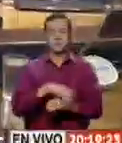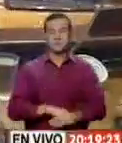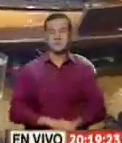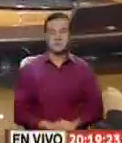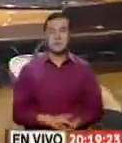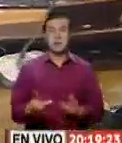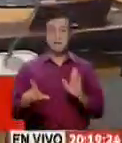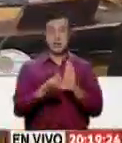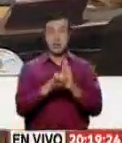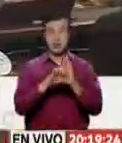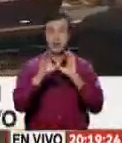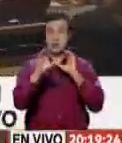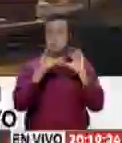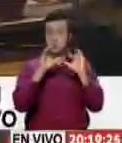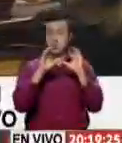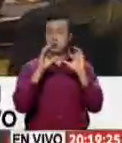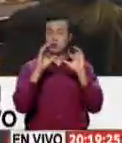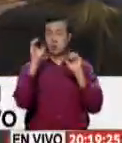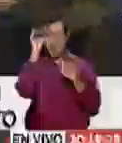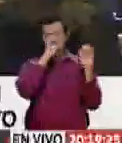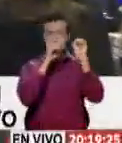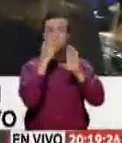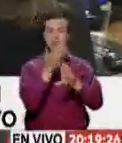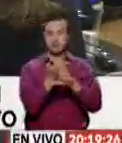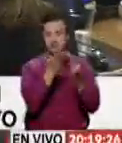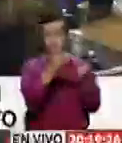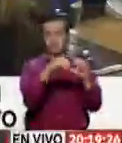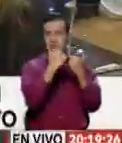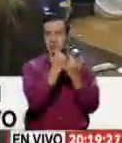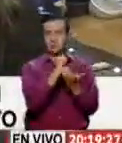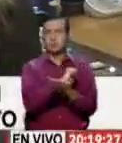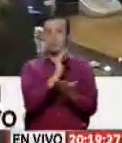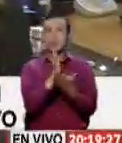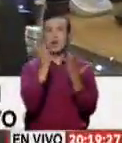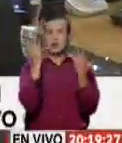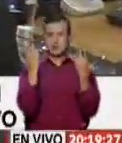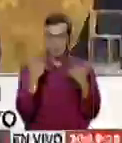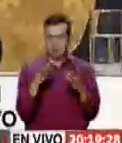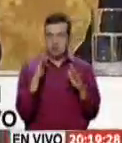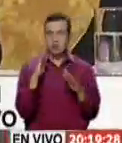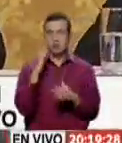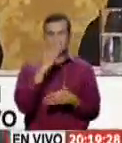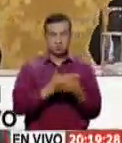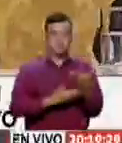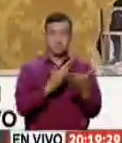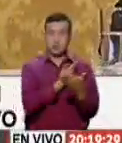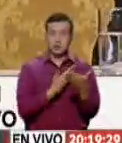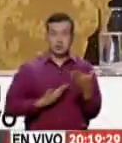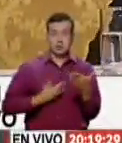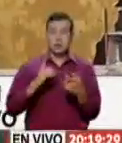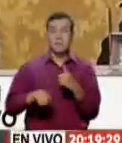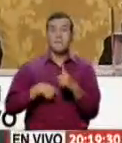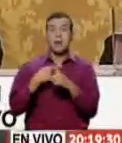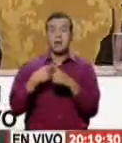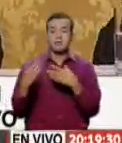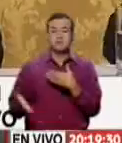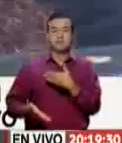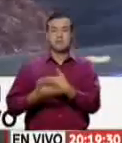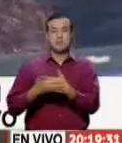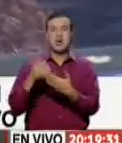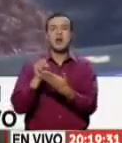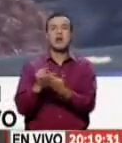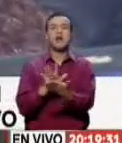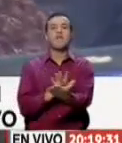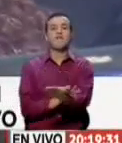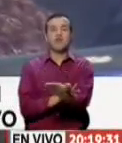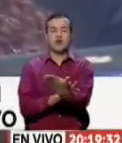El veto a la ley orgánica de comunicación fue enviado este viernes a la Asamblea. Con este documento de forma paralela, el Ejecutivo además presentó un proyecto de reforma especial